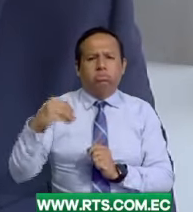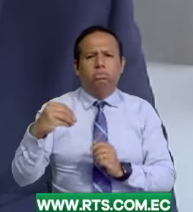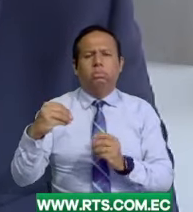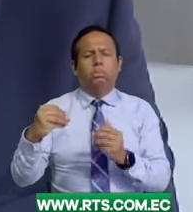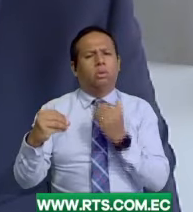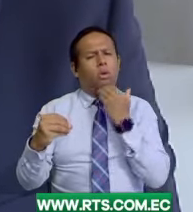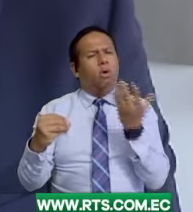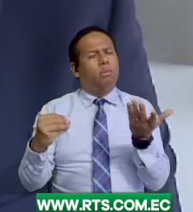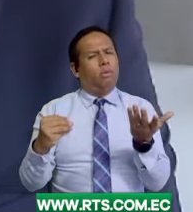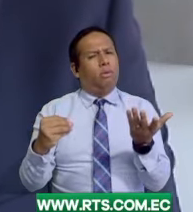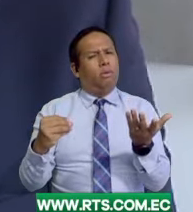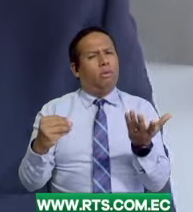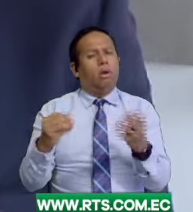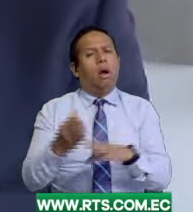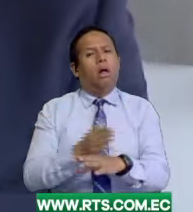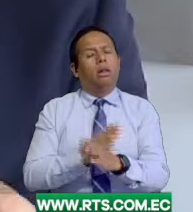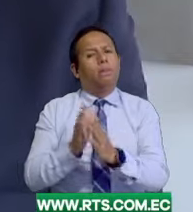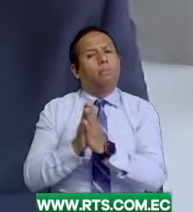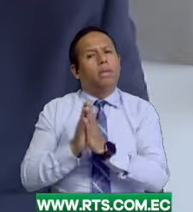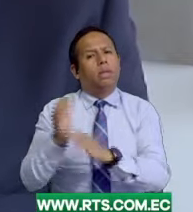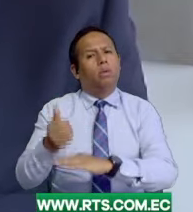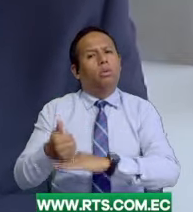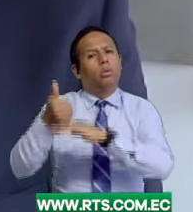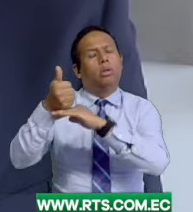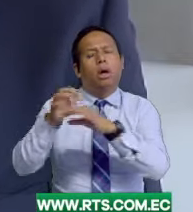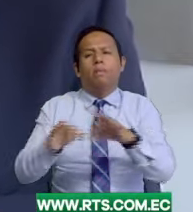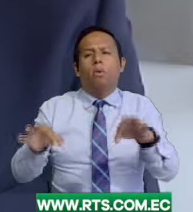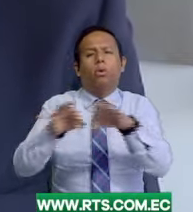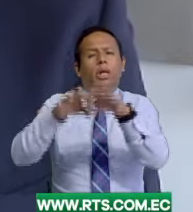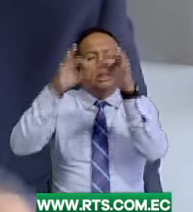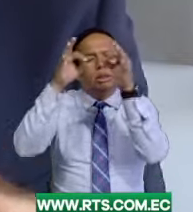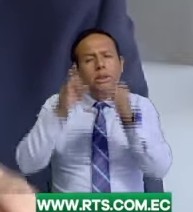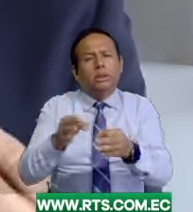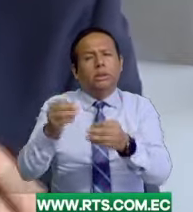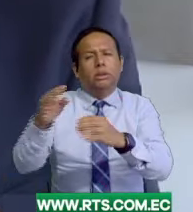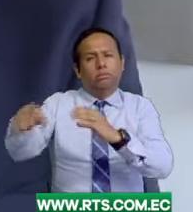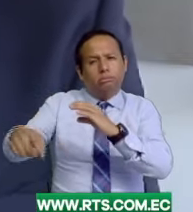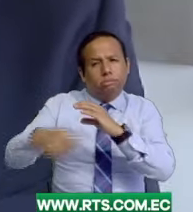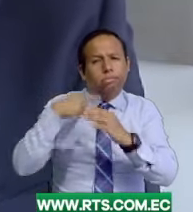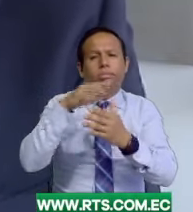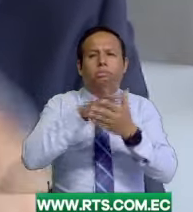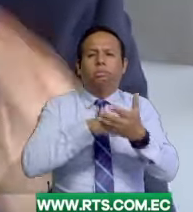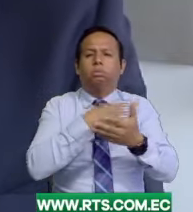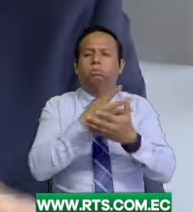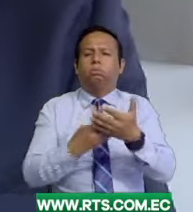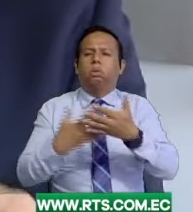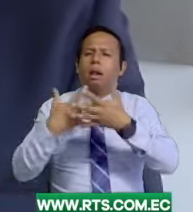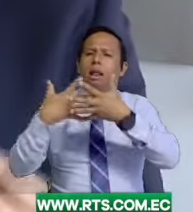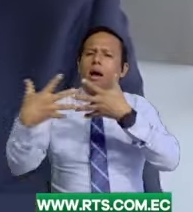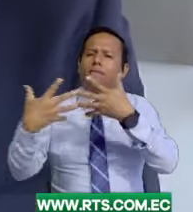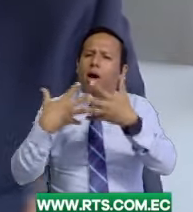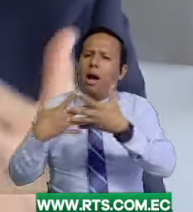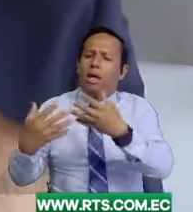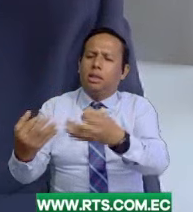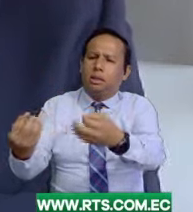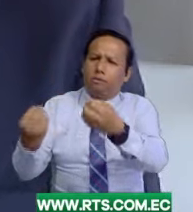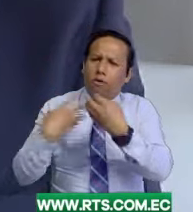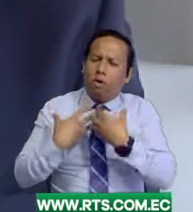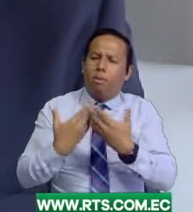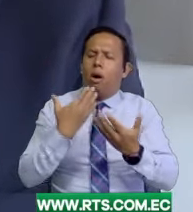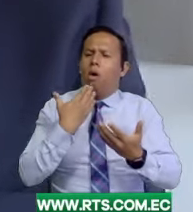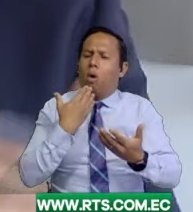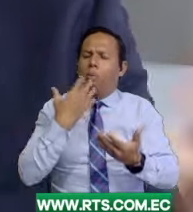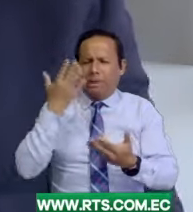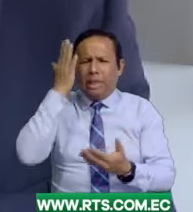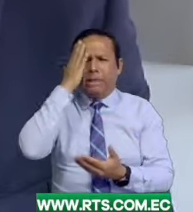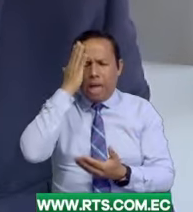que haya total transparencia para decirnos qué es lo que está sucediendo y cómo van a ser los cortes. Ya sabemos que van a